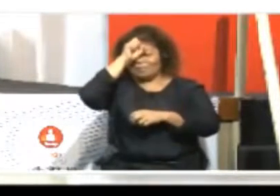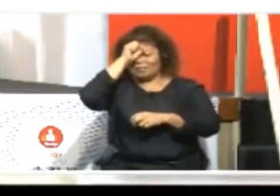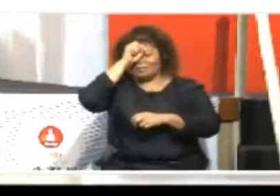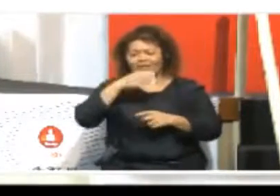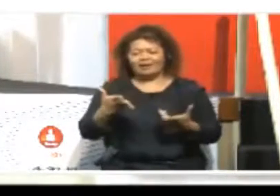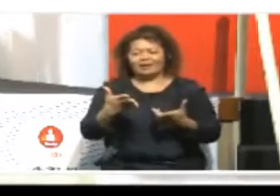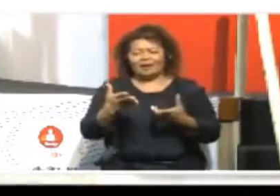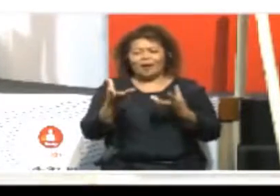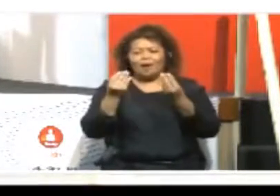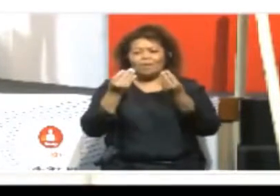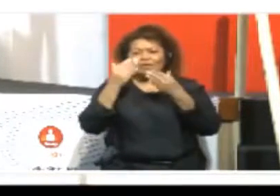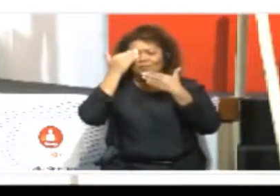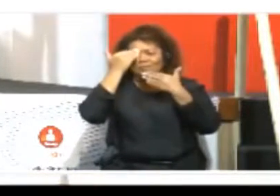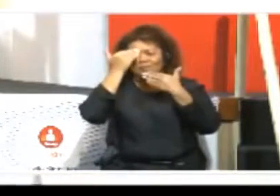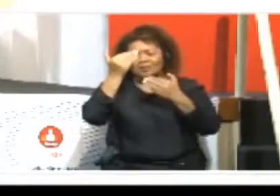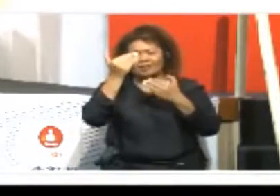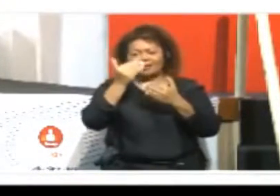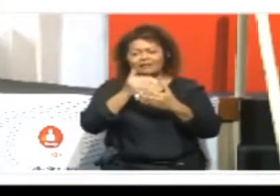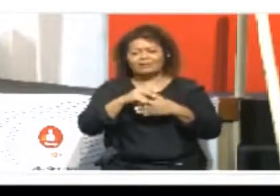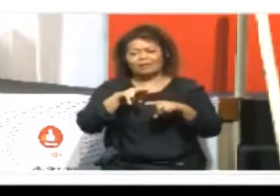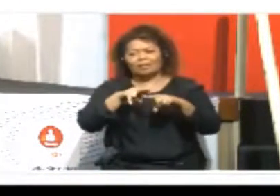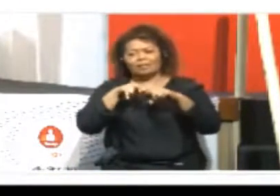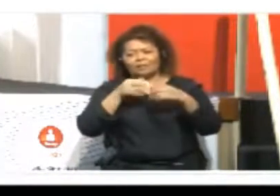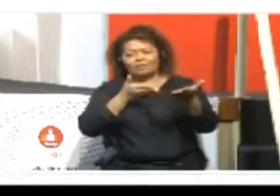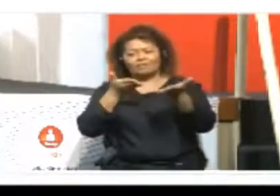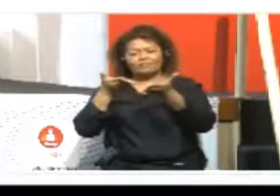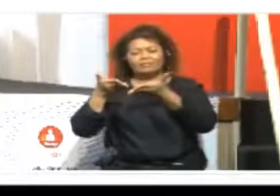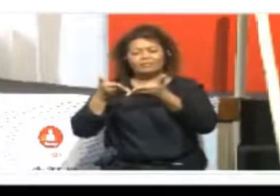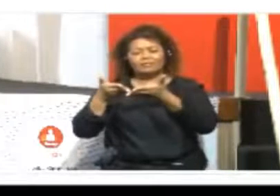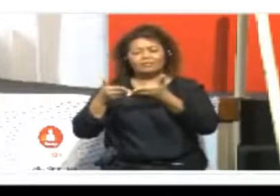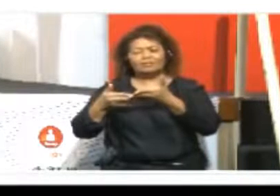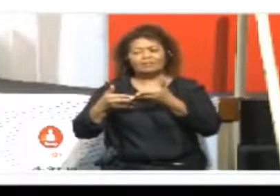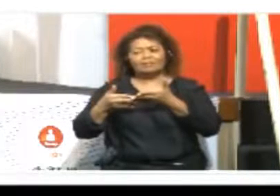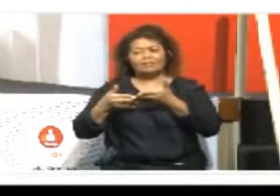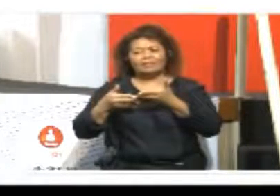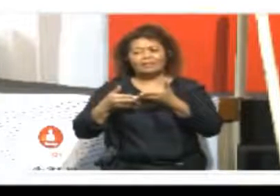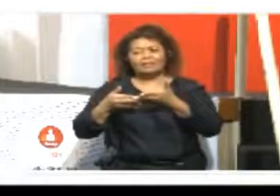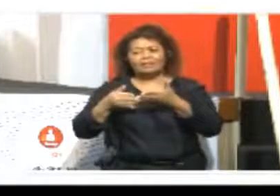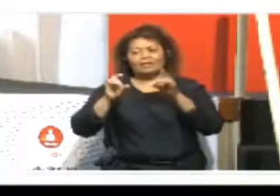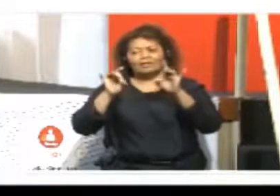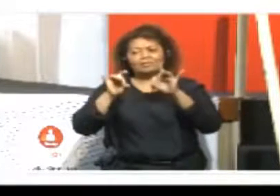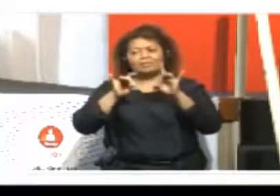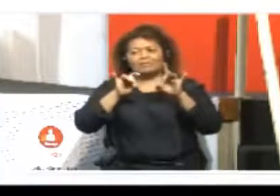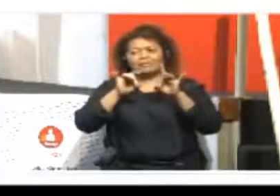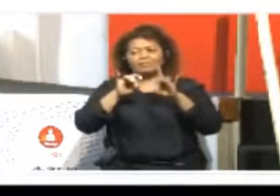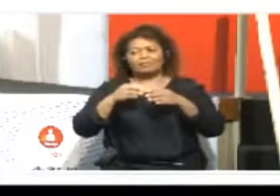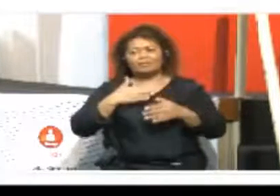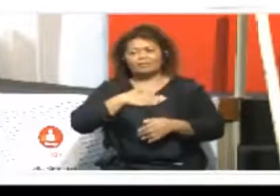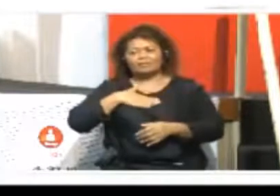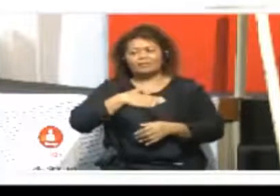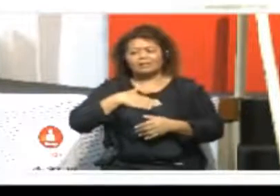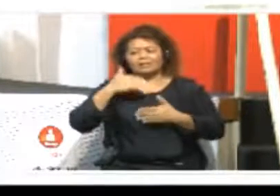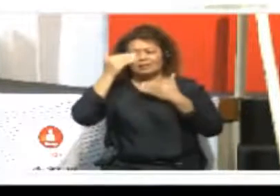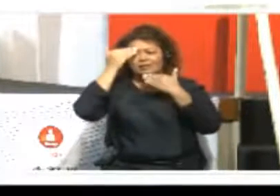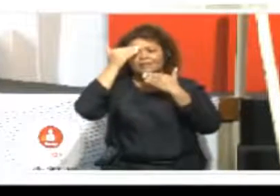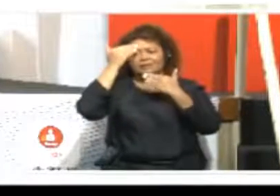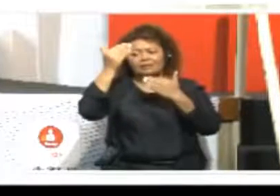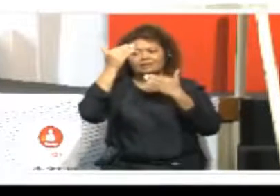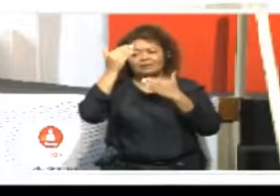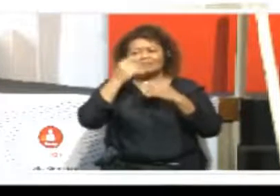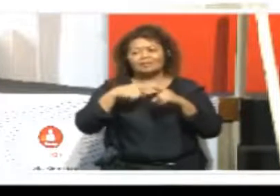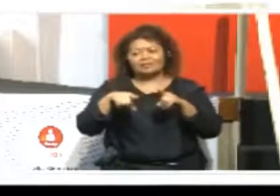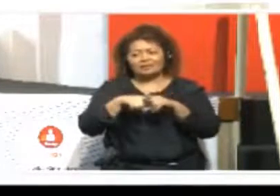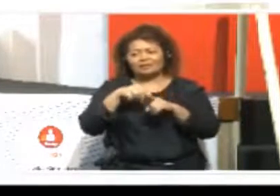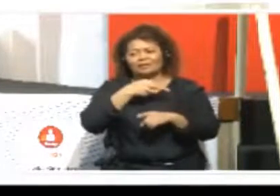Muchísimas gracias por la invitación, en especial quiero agradecer al presidente Francisco Gaetani